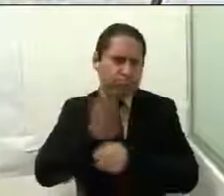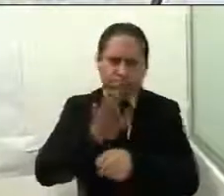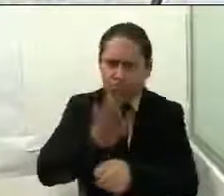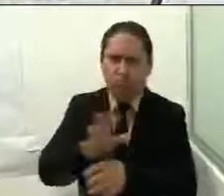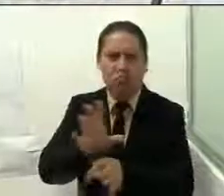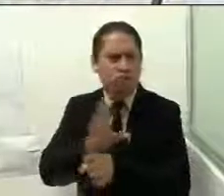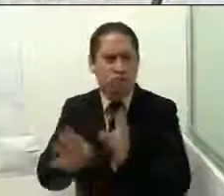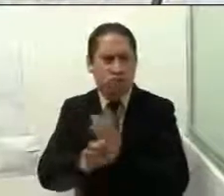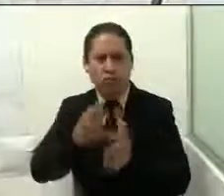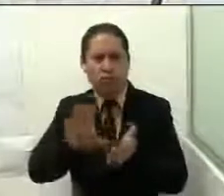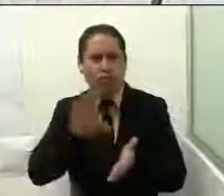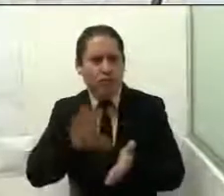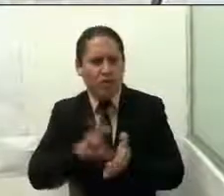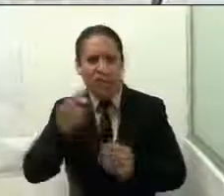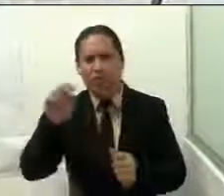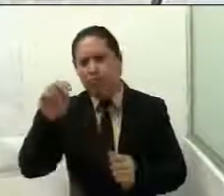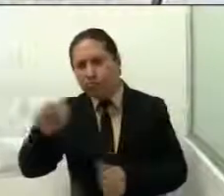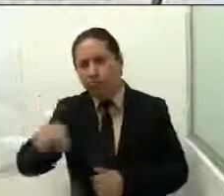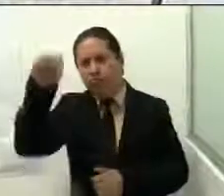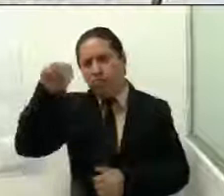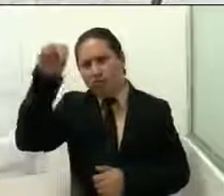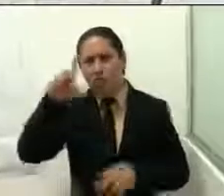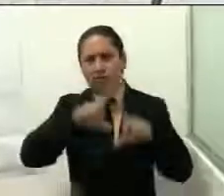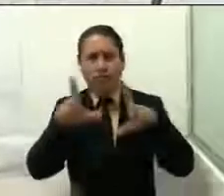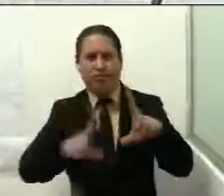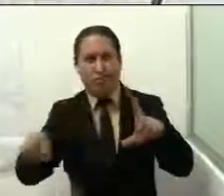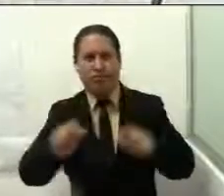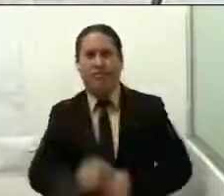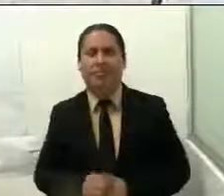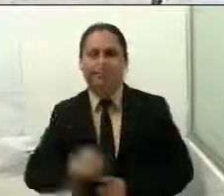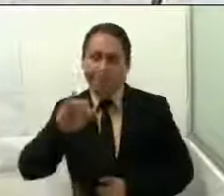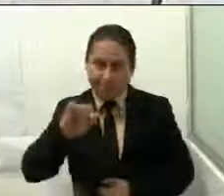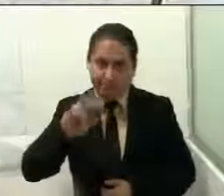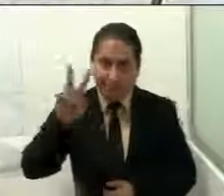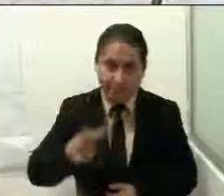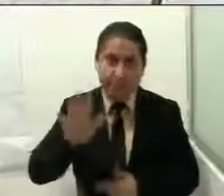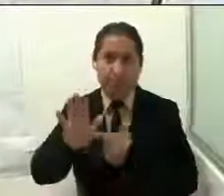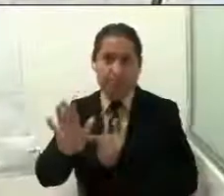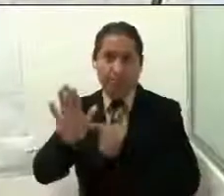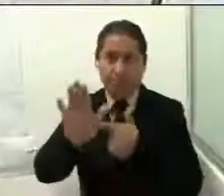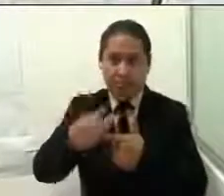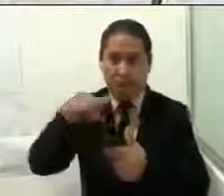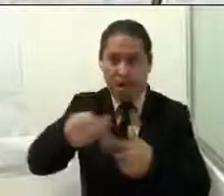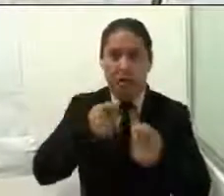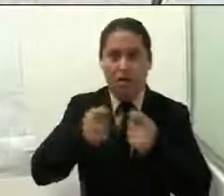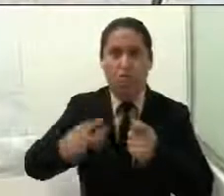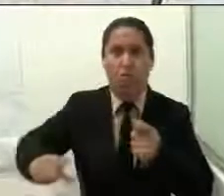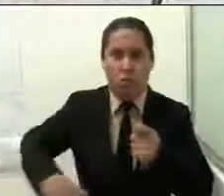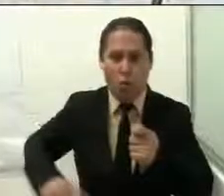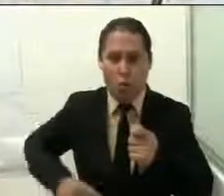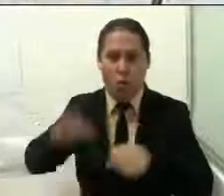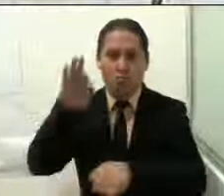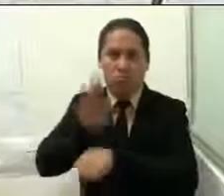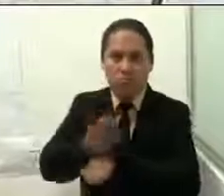centro y norte del país es de resaltar que en esta administración se ha preservado los